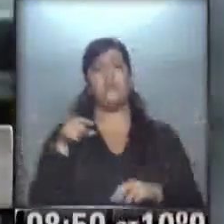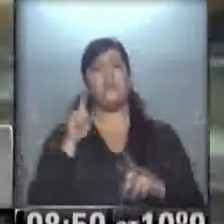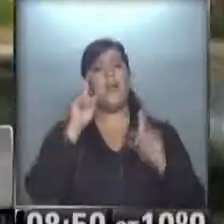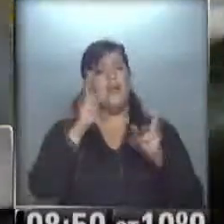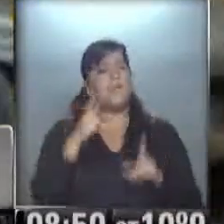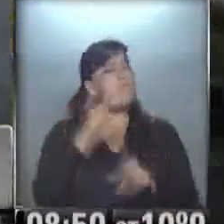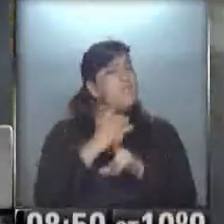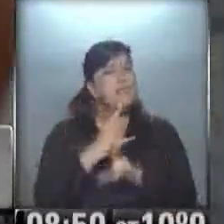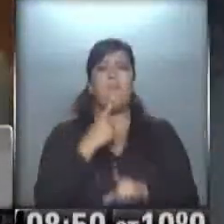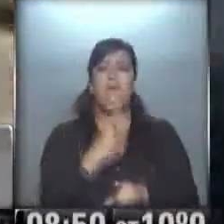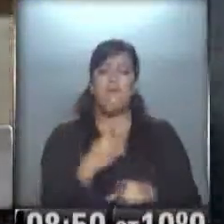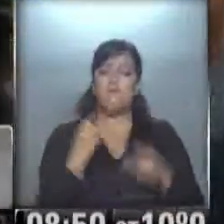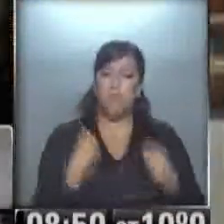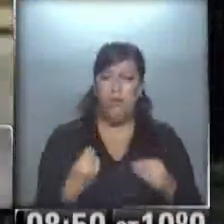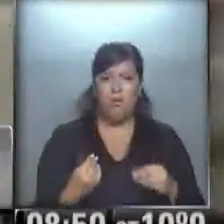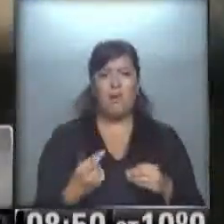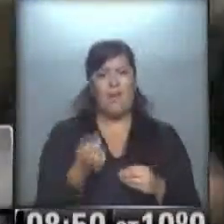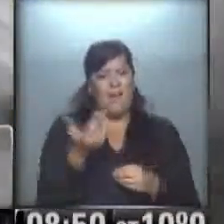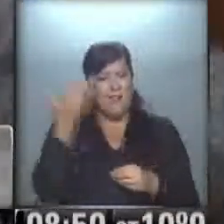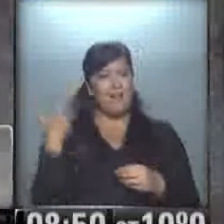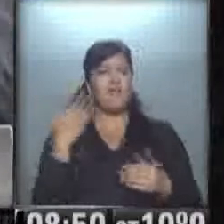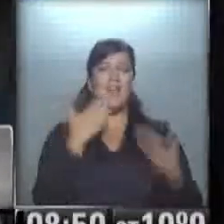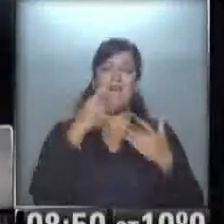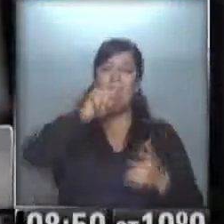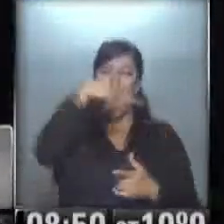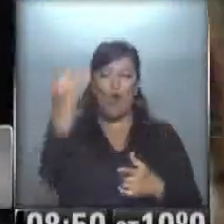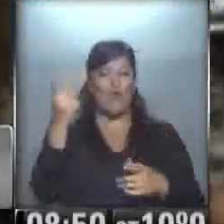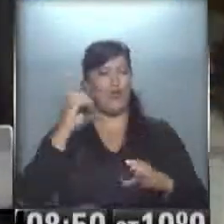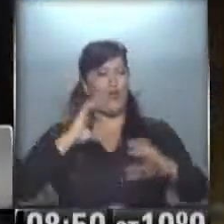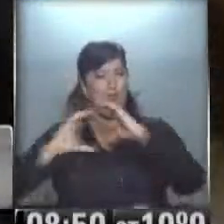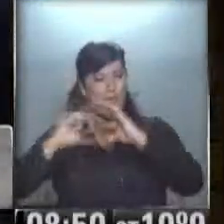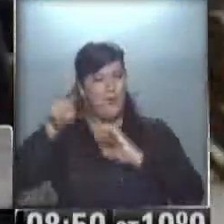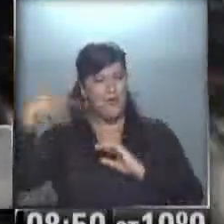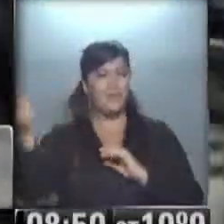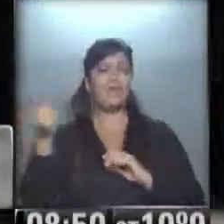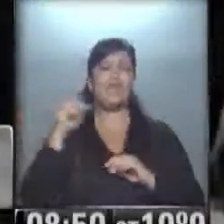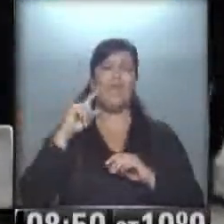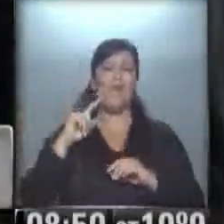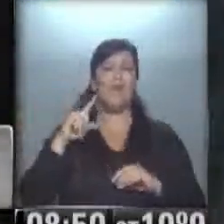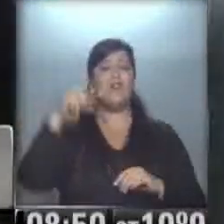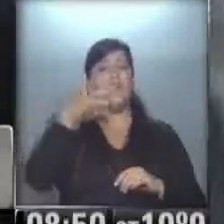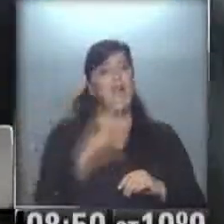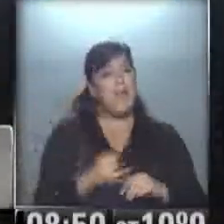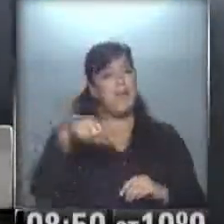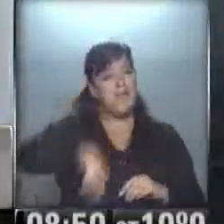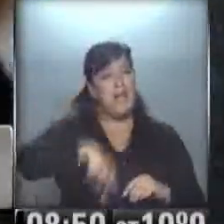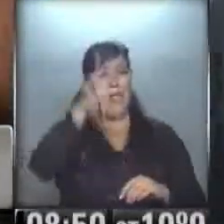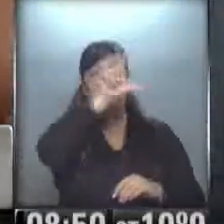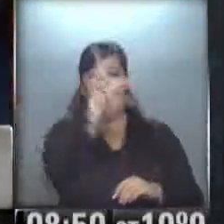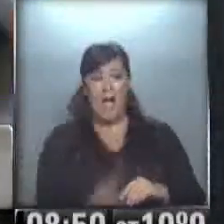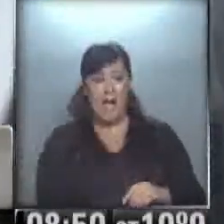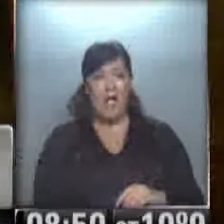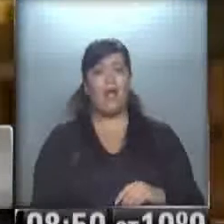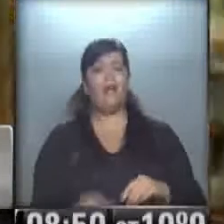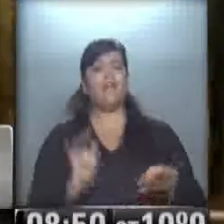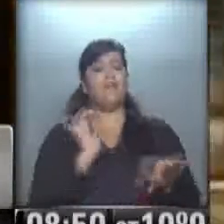decimos, yo recién hablaba con otros medios y decíamos, bueno, realmente en este país ser opositor es ser opositor,